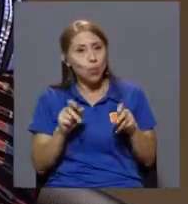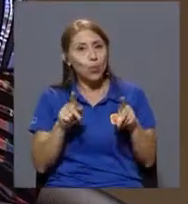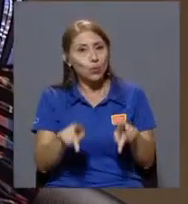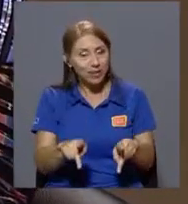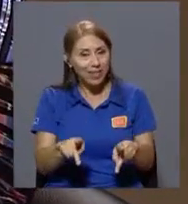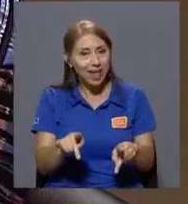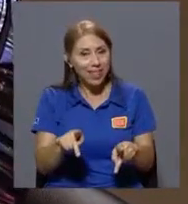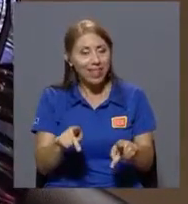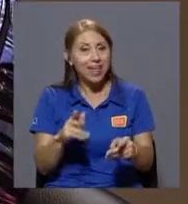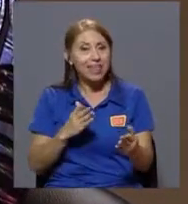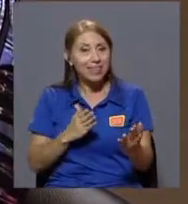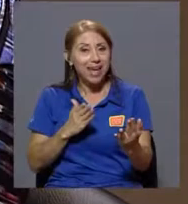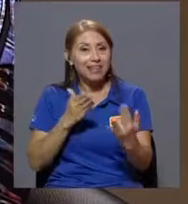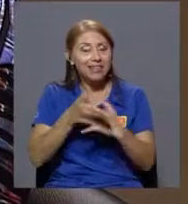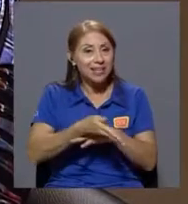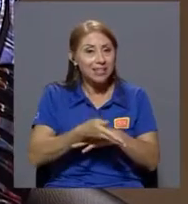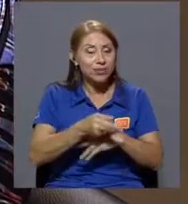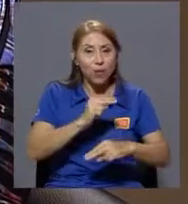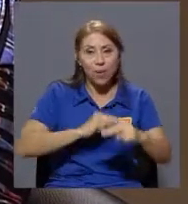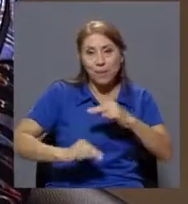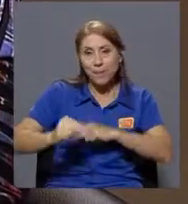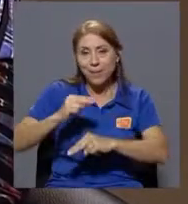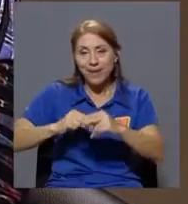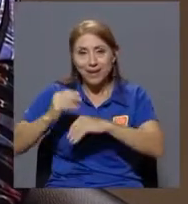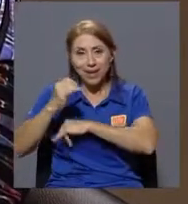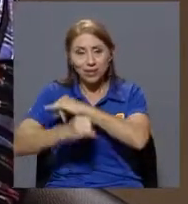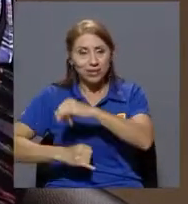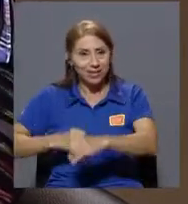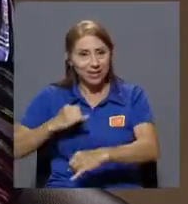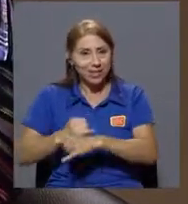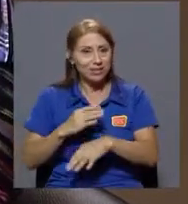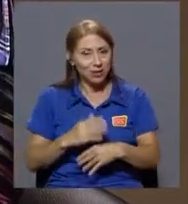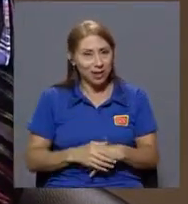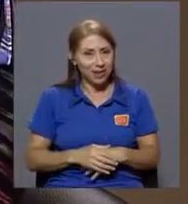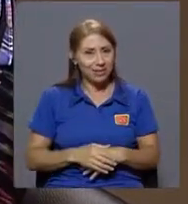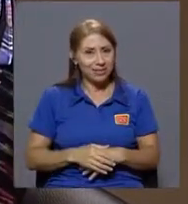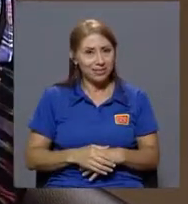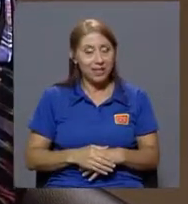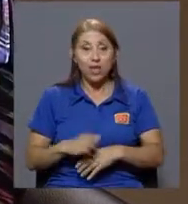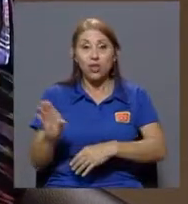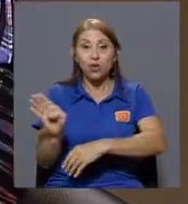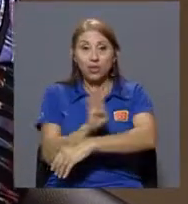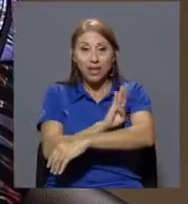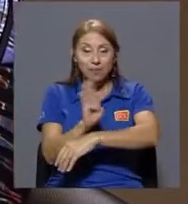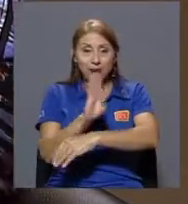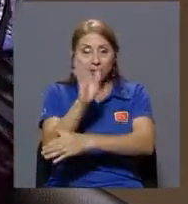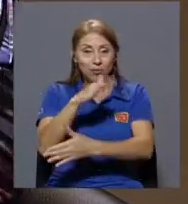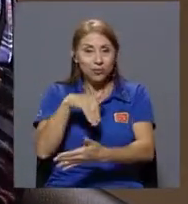acceso a mercados internacionales, donde el Banco Central recibía